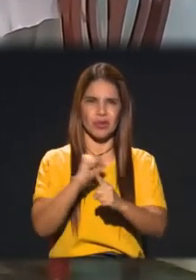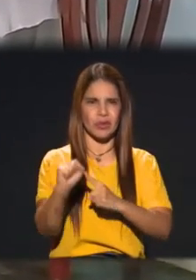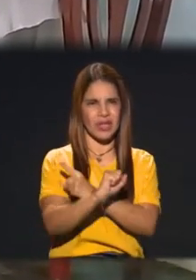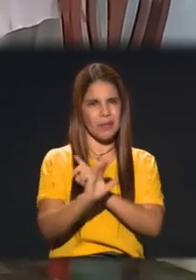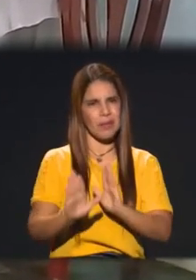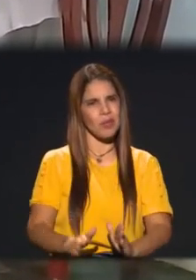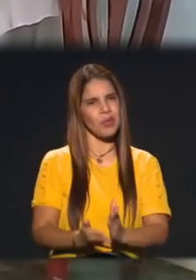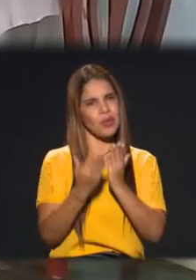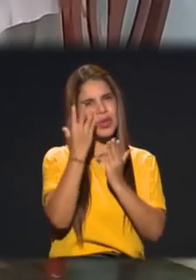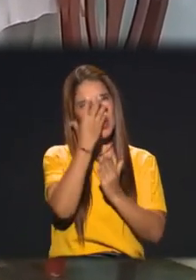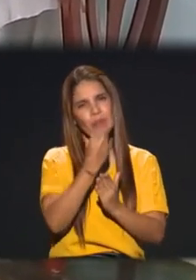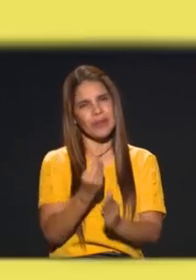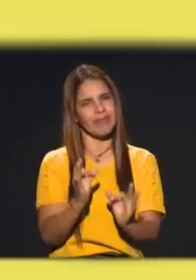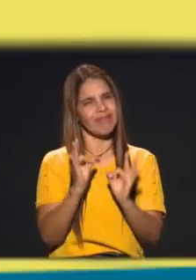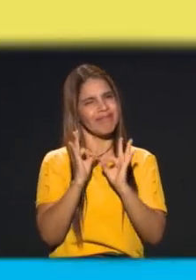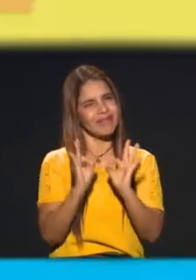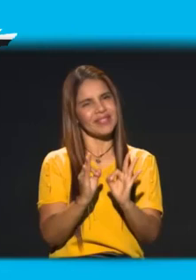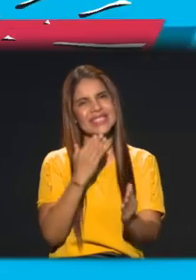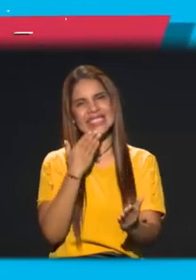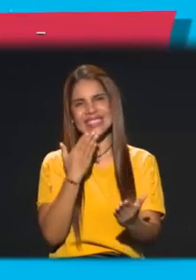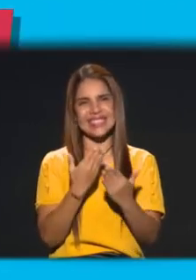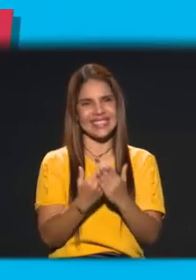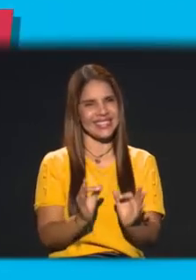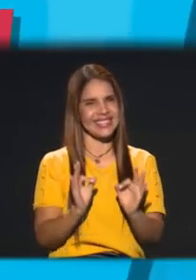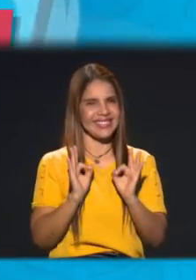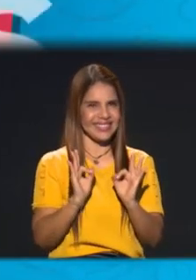mundo. Gracias.